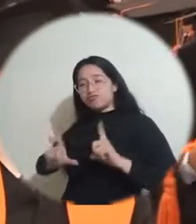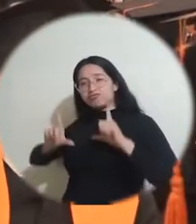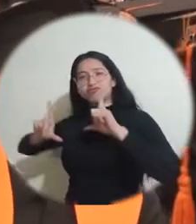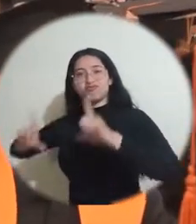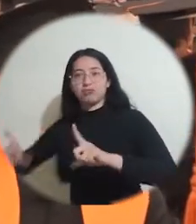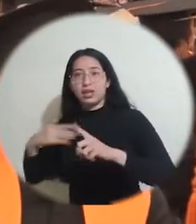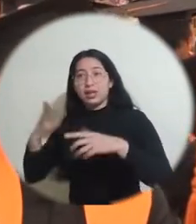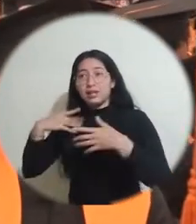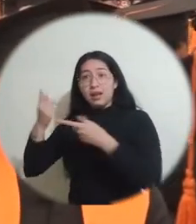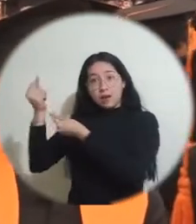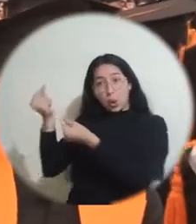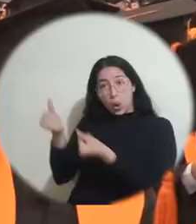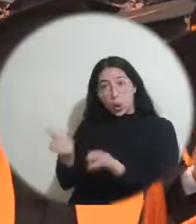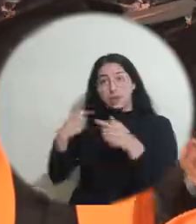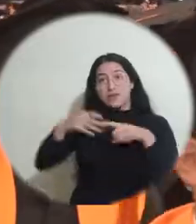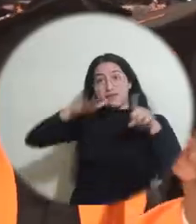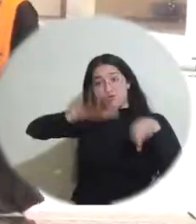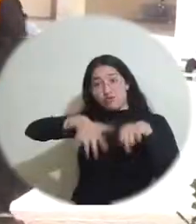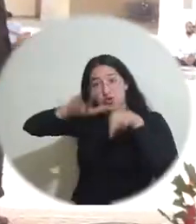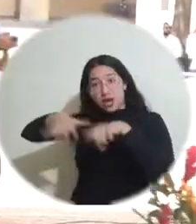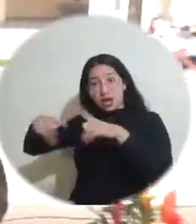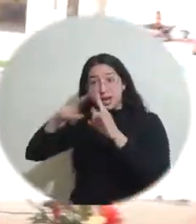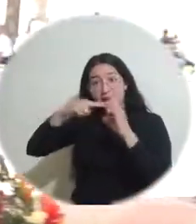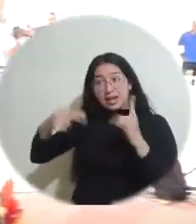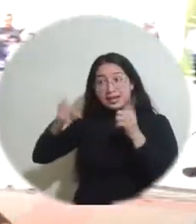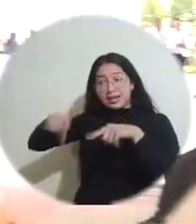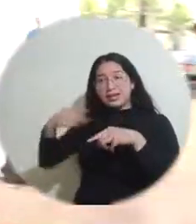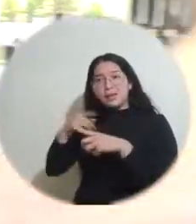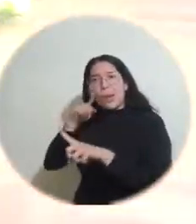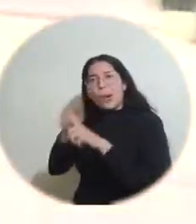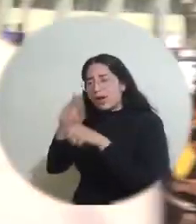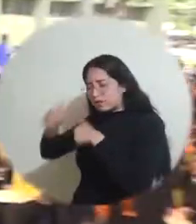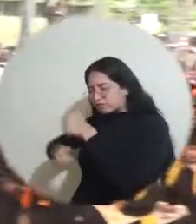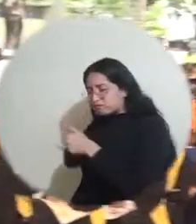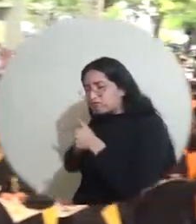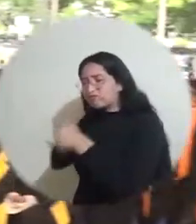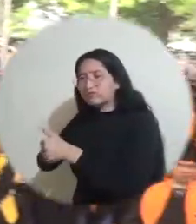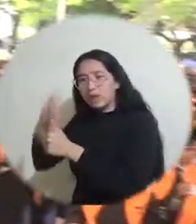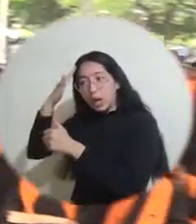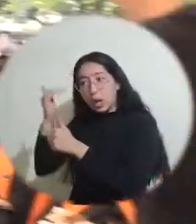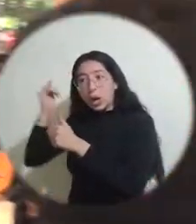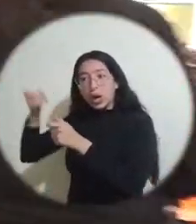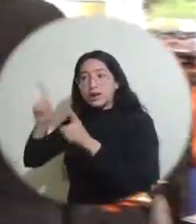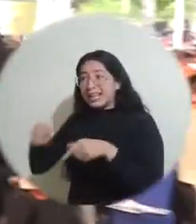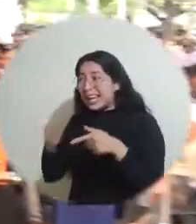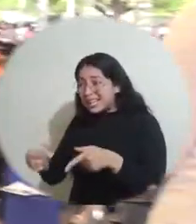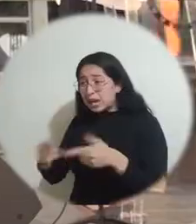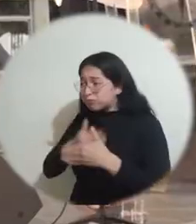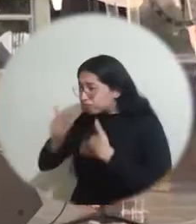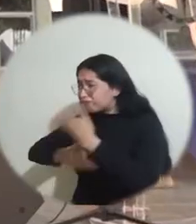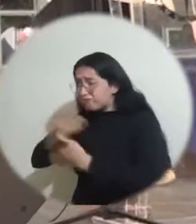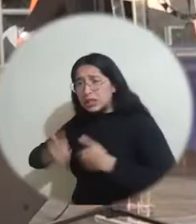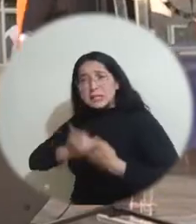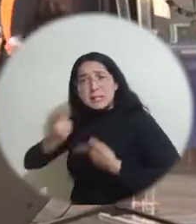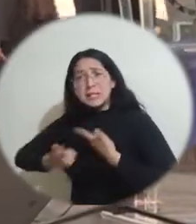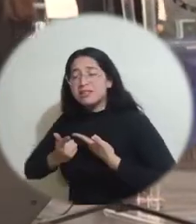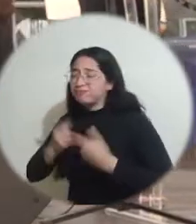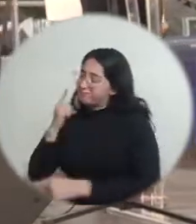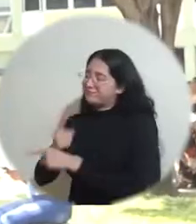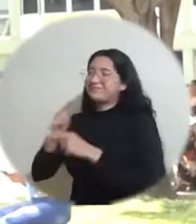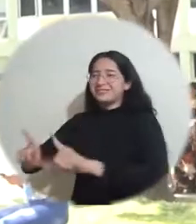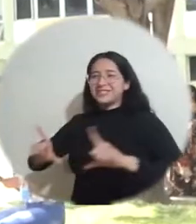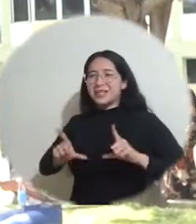una beca, un subsidio de sostenimiento semestre a semestre por parte de la Alma Mater y un permanente acompañamiento académico, y Isamar lo